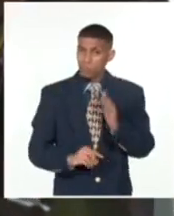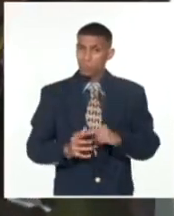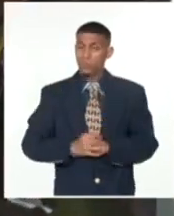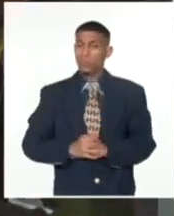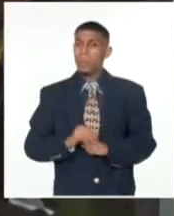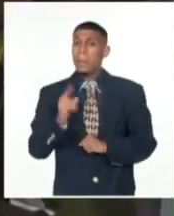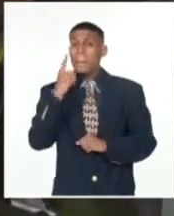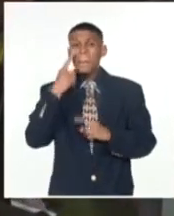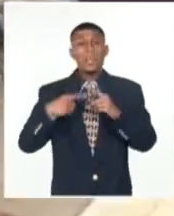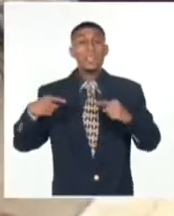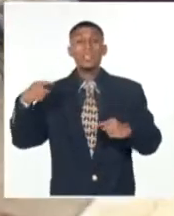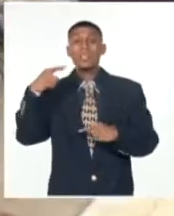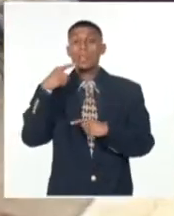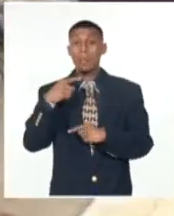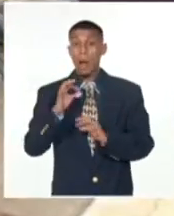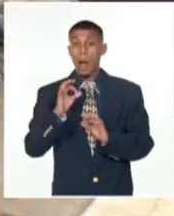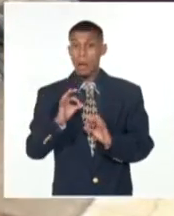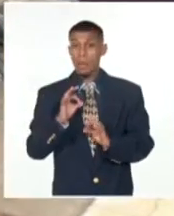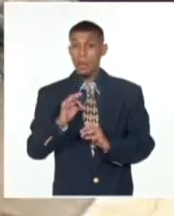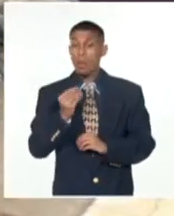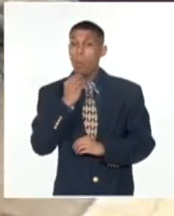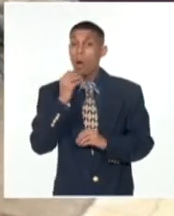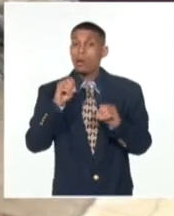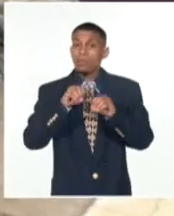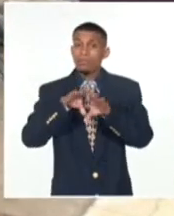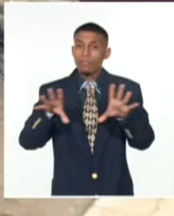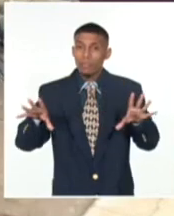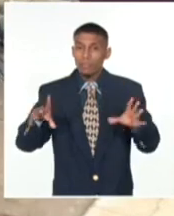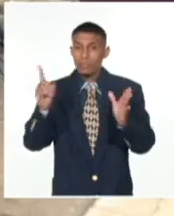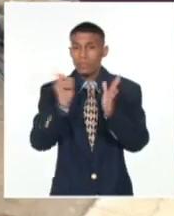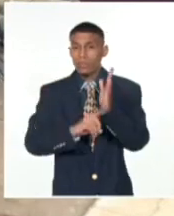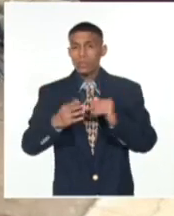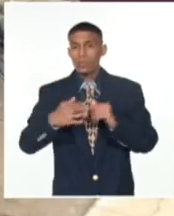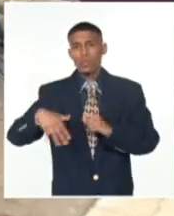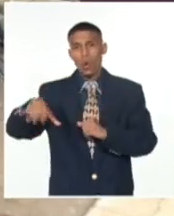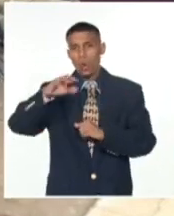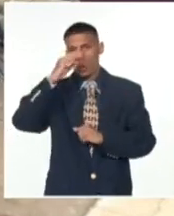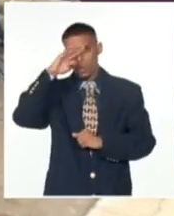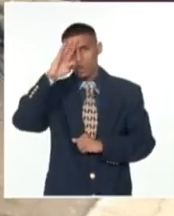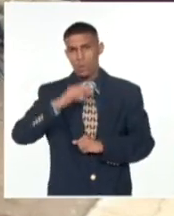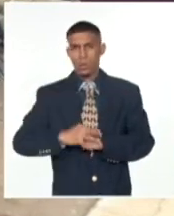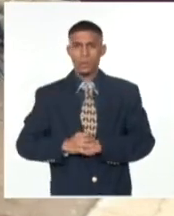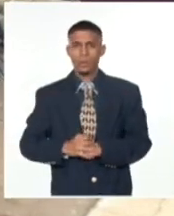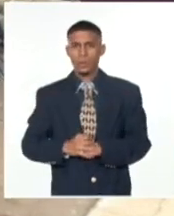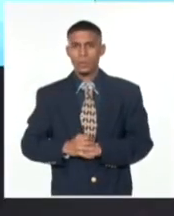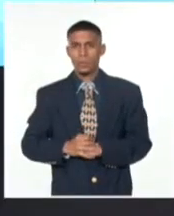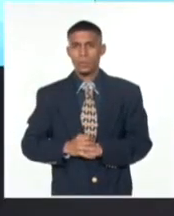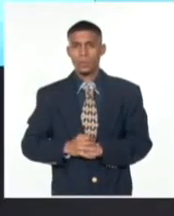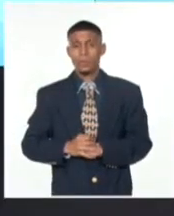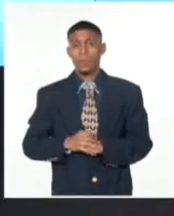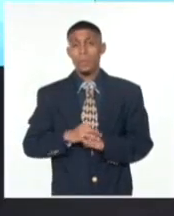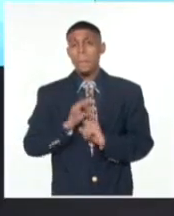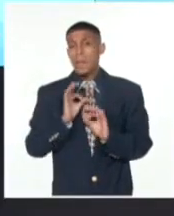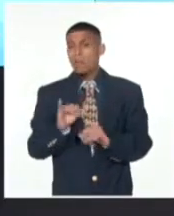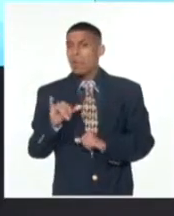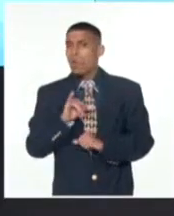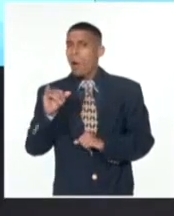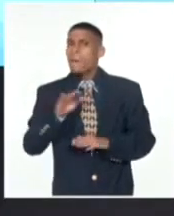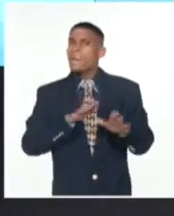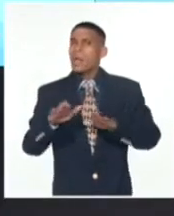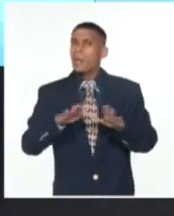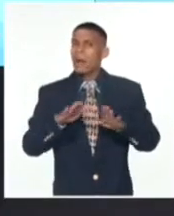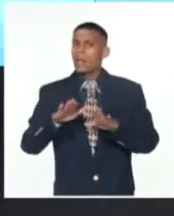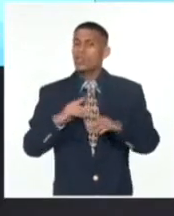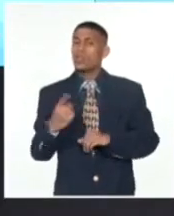el principal ejecutor de los trabajos. Contamos, porque formaba parte de la preparación que estábamos haciendo para el